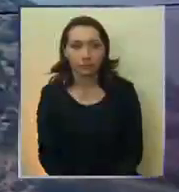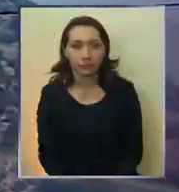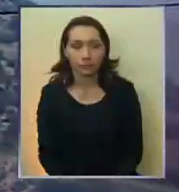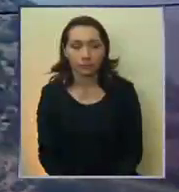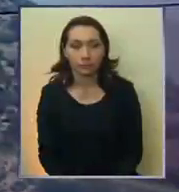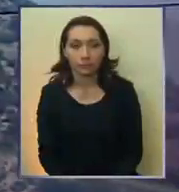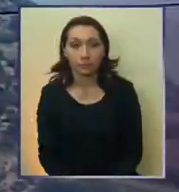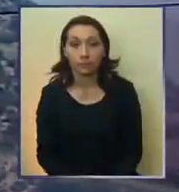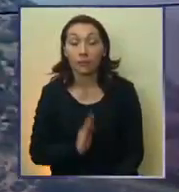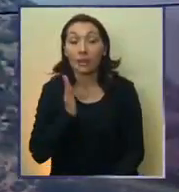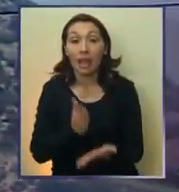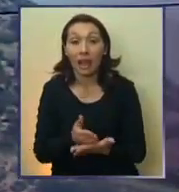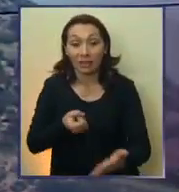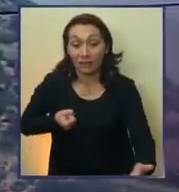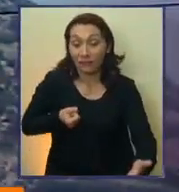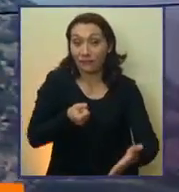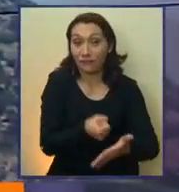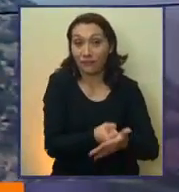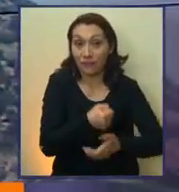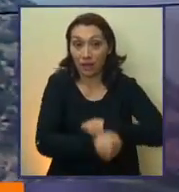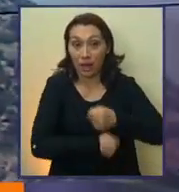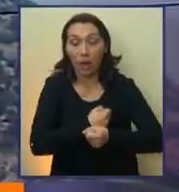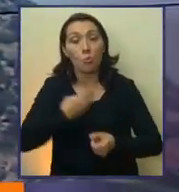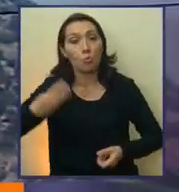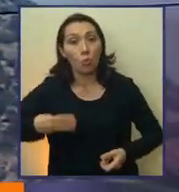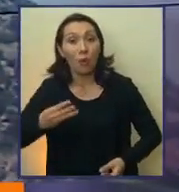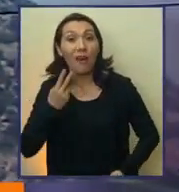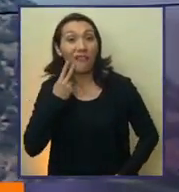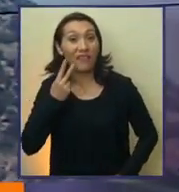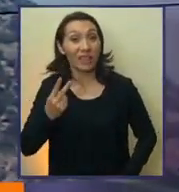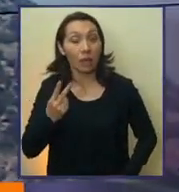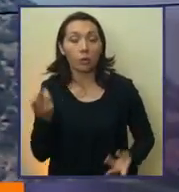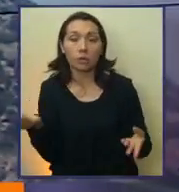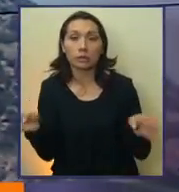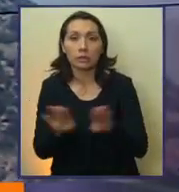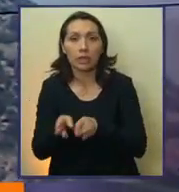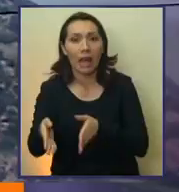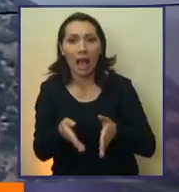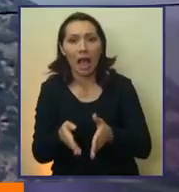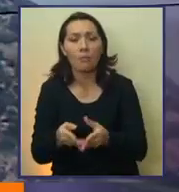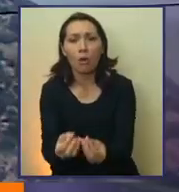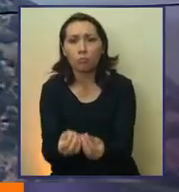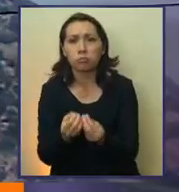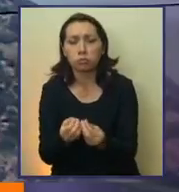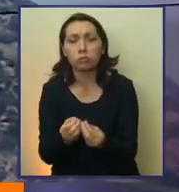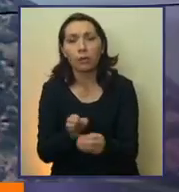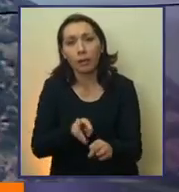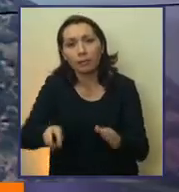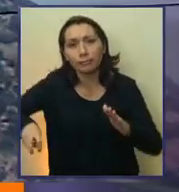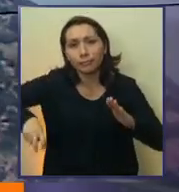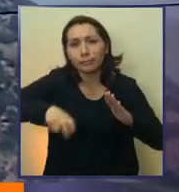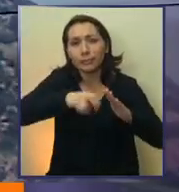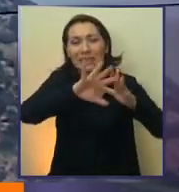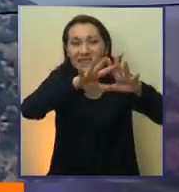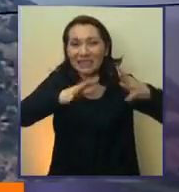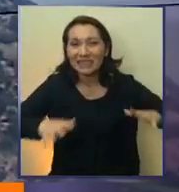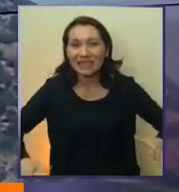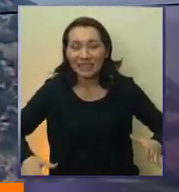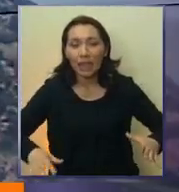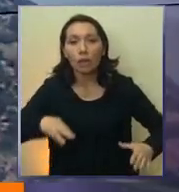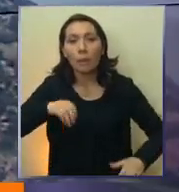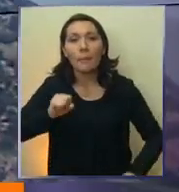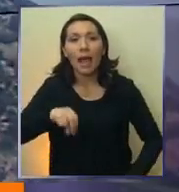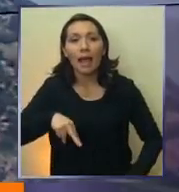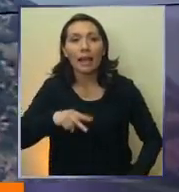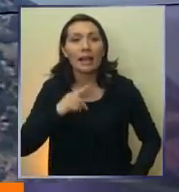hasta fin de año tiene la municipalidad de vitacura para cerrar el camino más transitado para llegar a la cima del cerro manquehue la